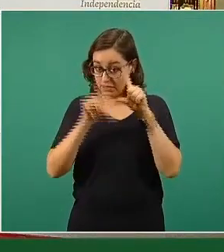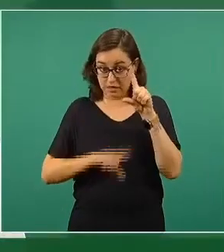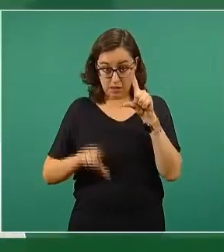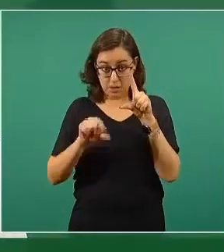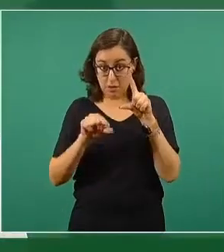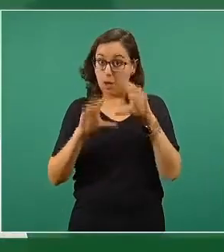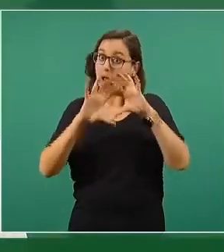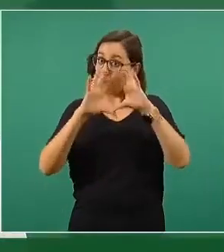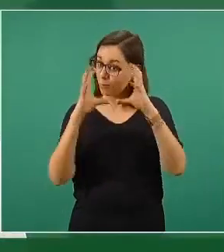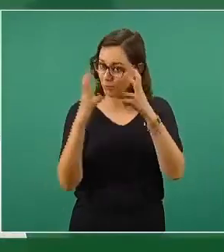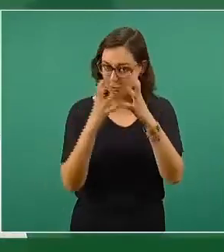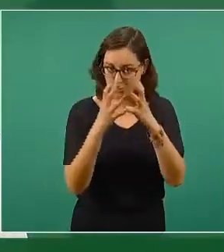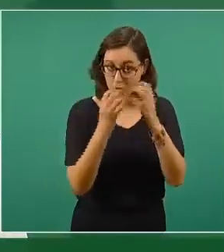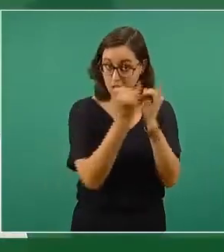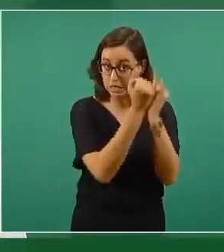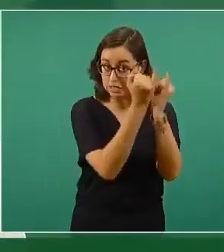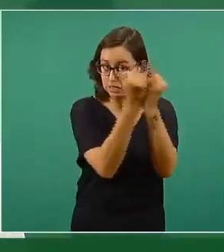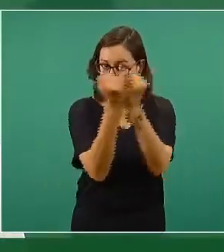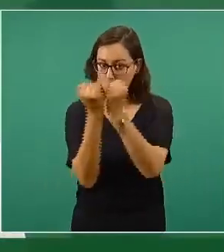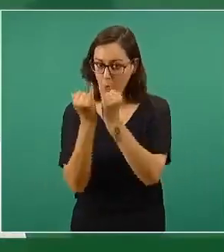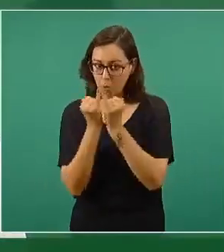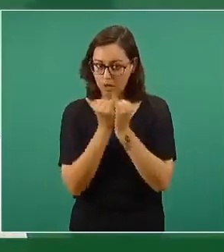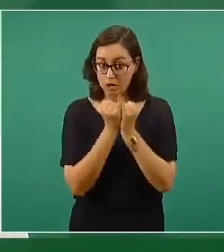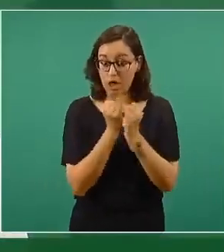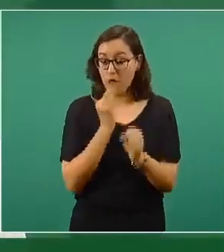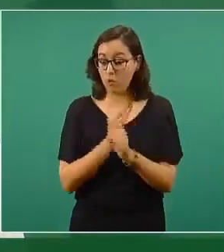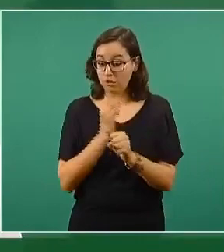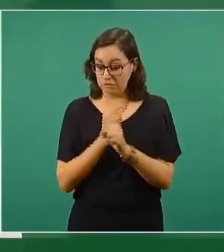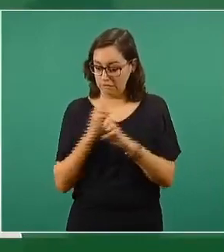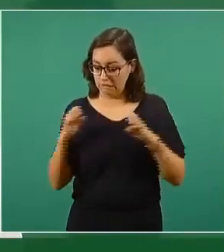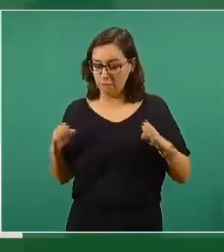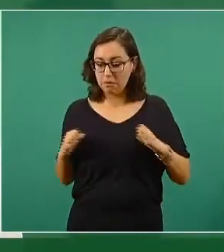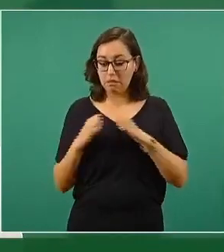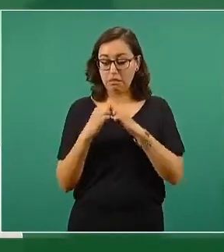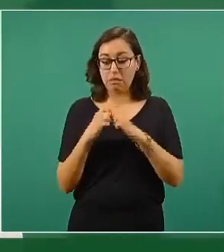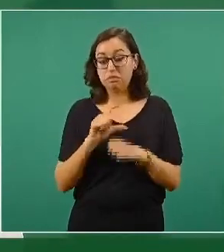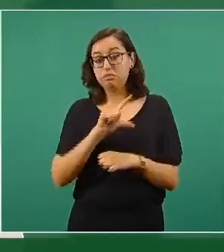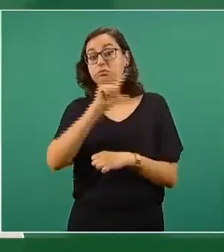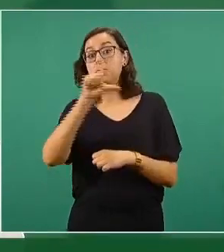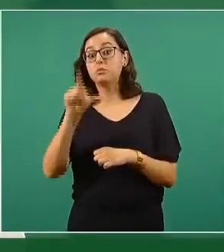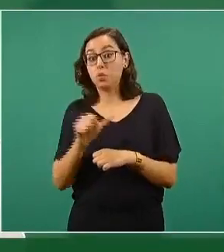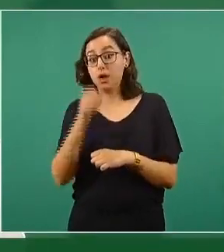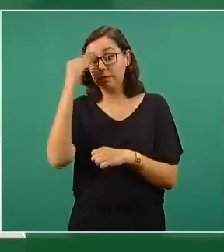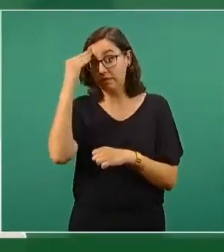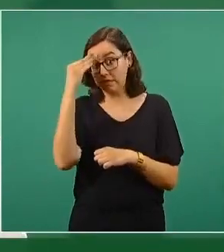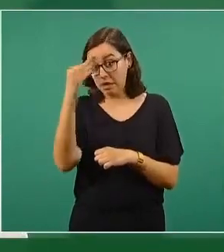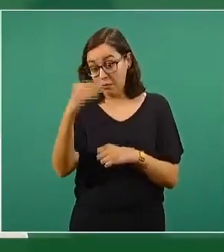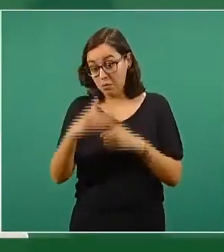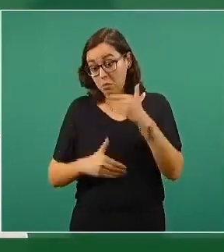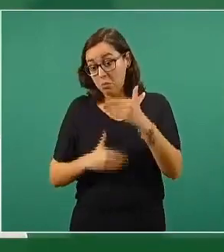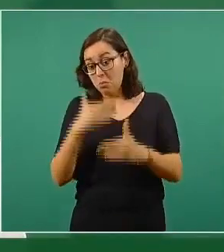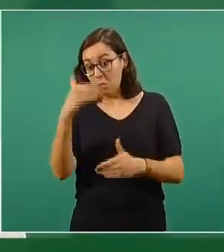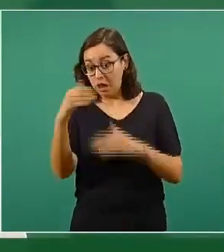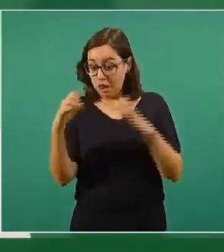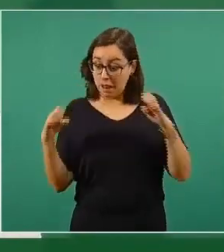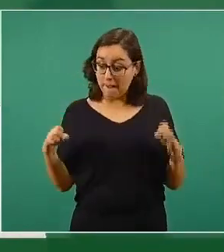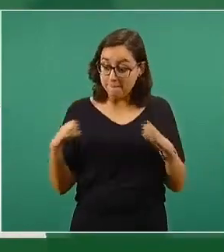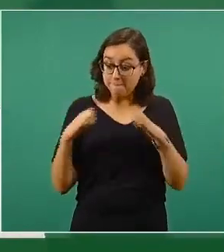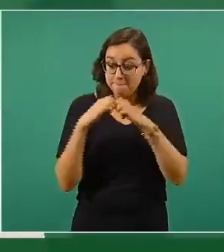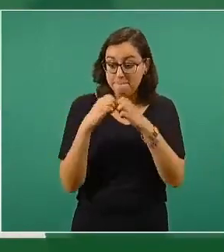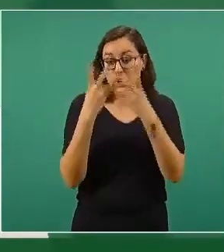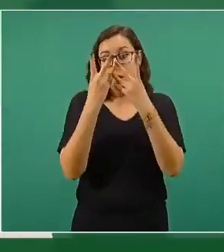mundo, cuando pase la emergencia, posiblemente aquellas vacunas que demostraron ser las